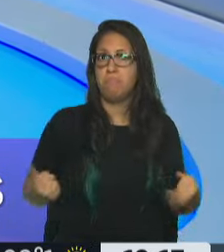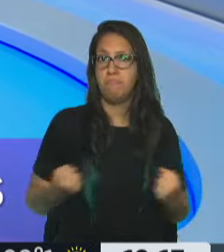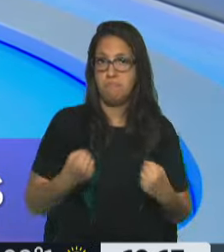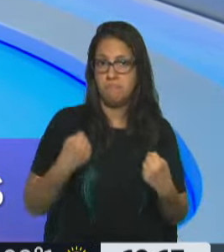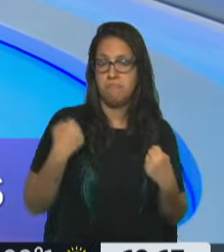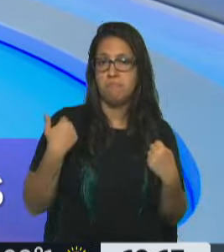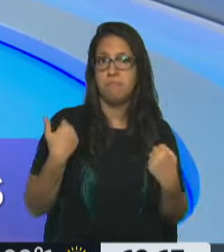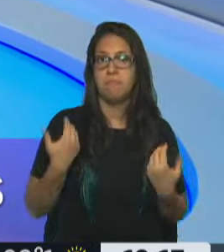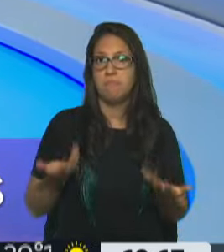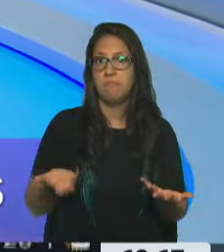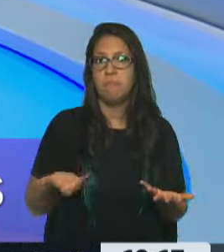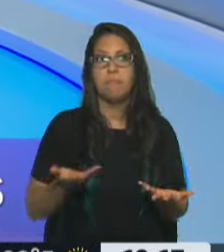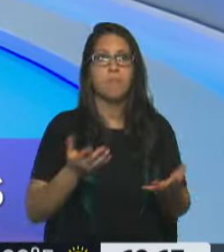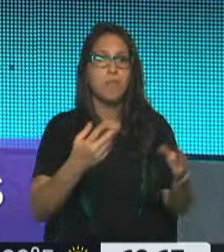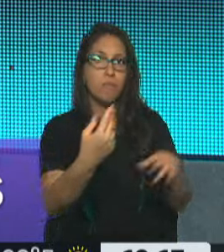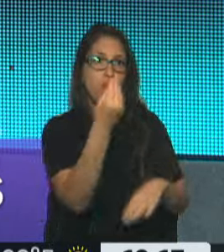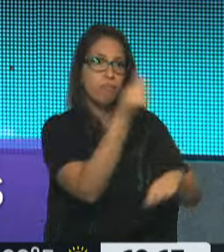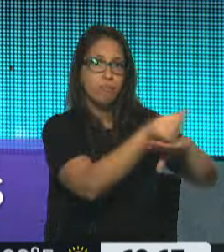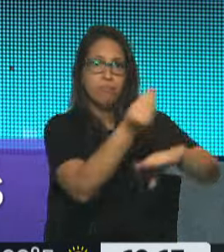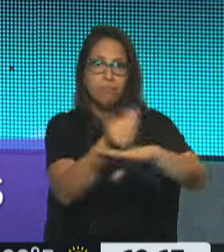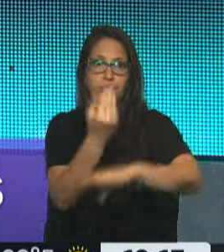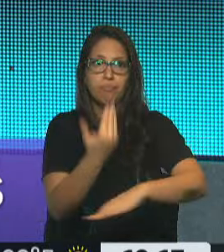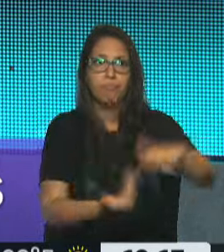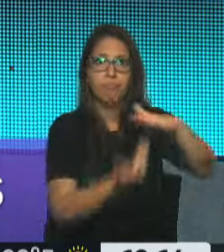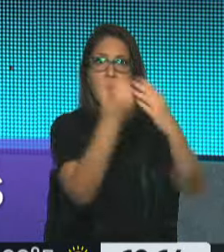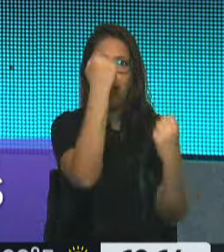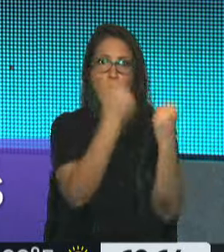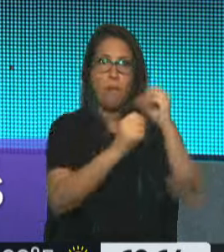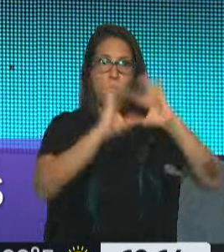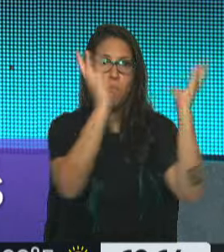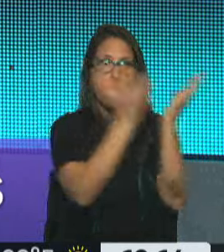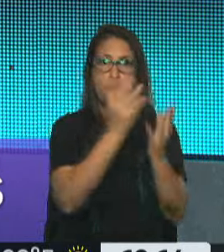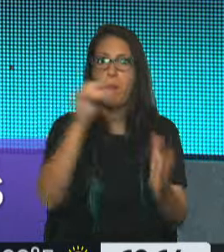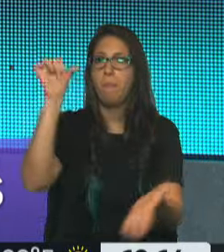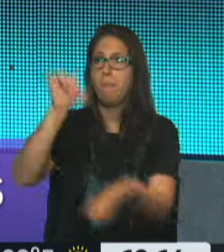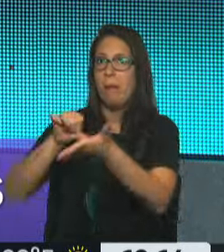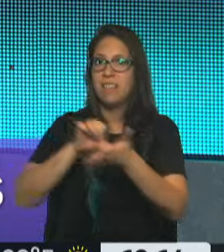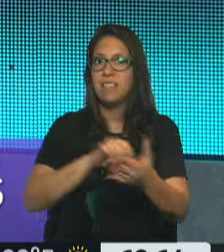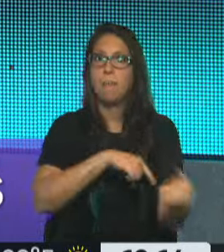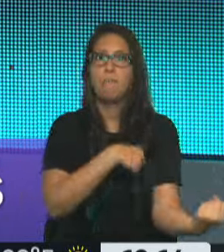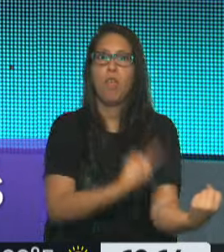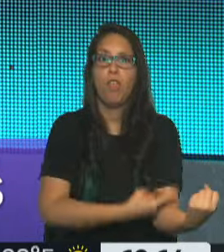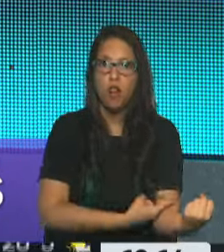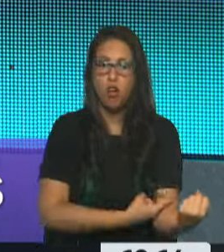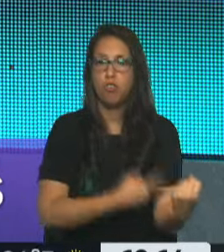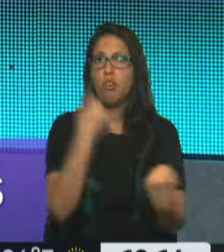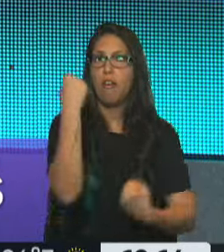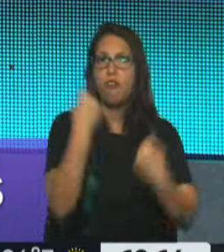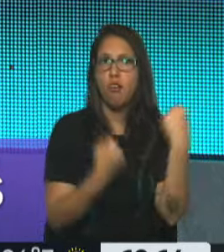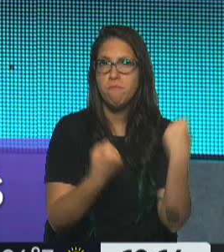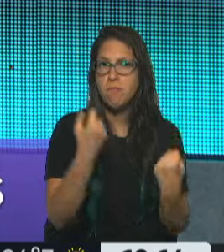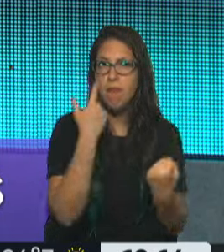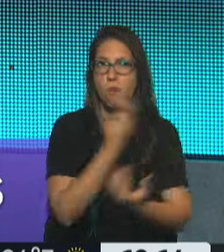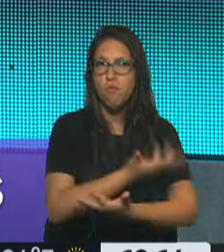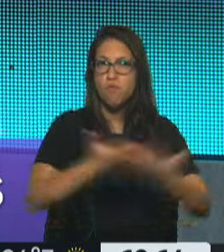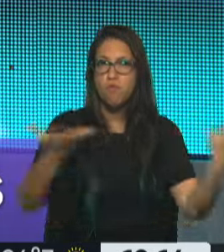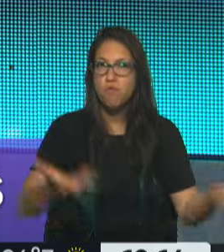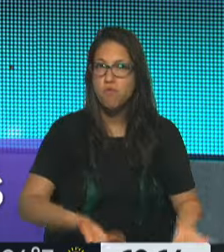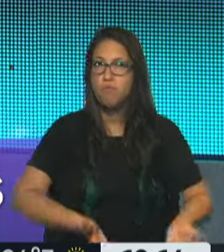encuentro donde están los principales referentes económicos del mundo están los países más poderosos están aquellas economías que pueden mostrar su